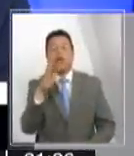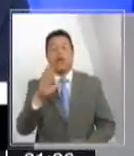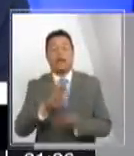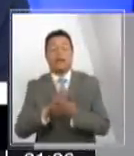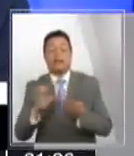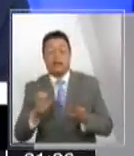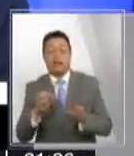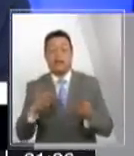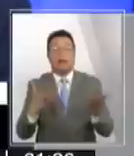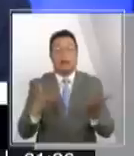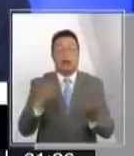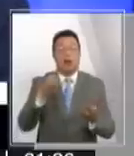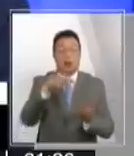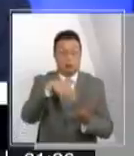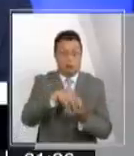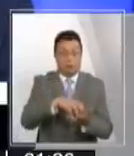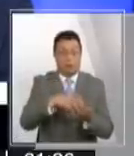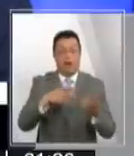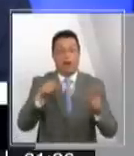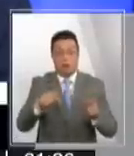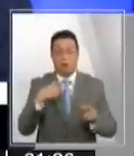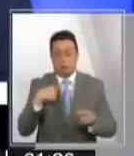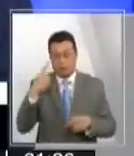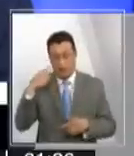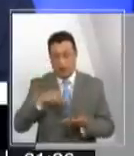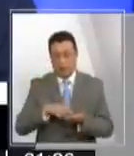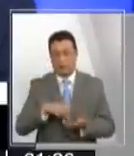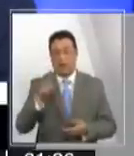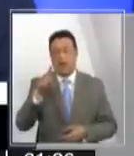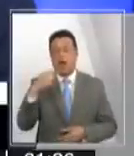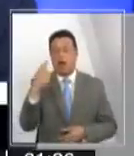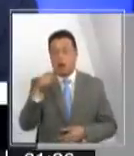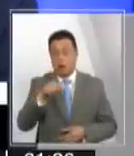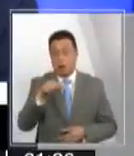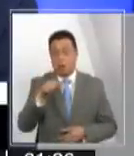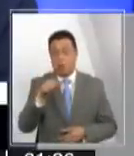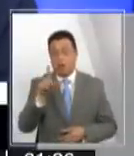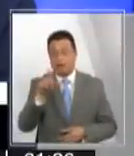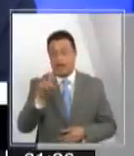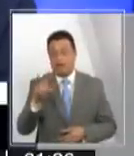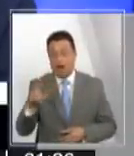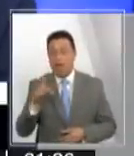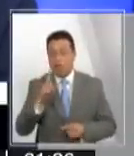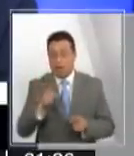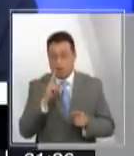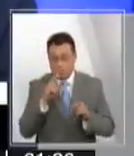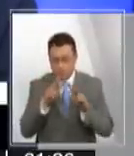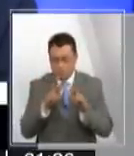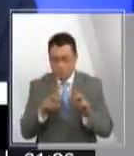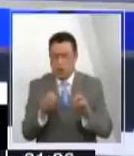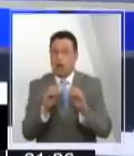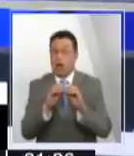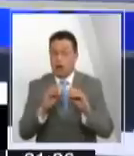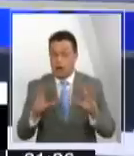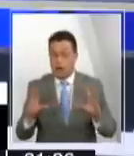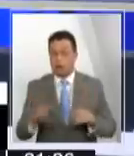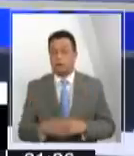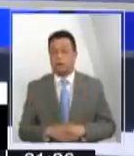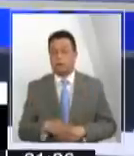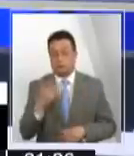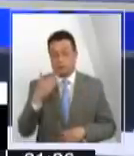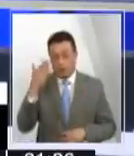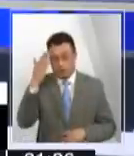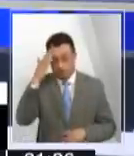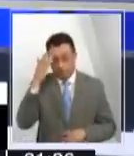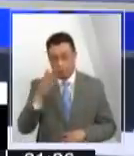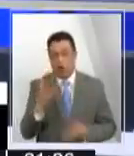esa situación y yo espero que el CERVEL esos casos concretos los analice con mucha atención. Ahora, pensemos en cómo